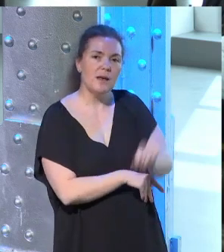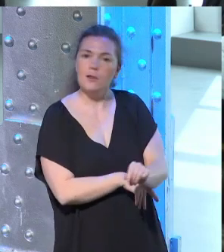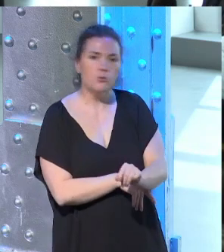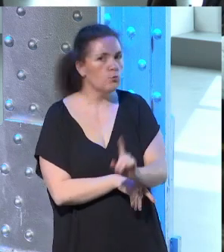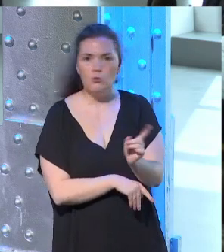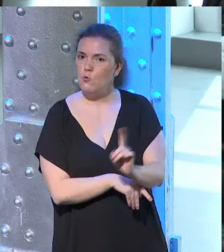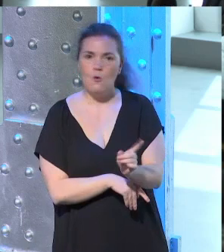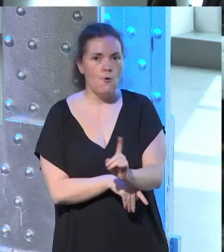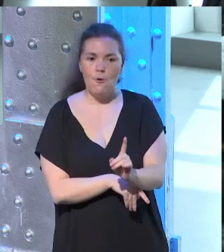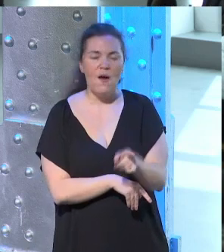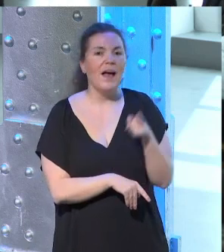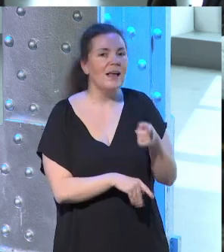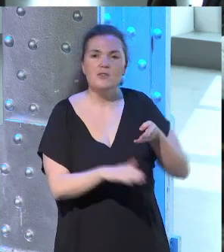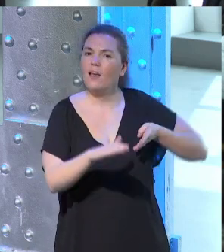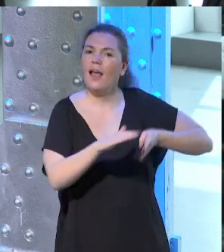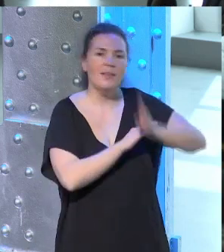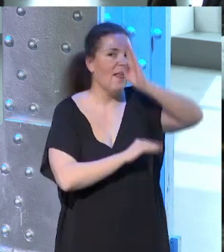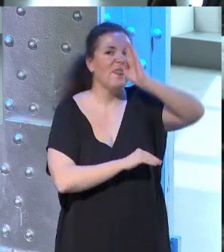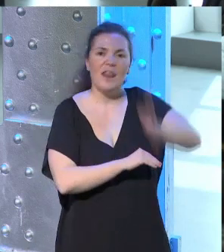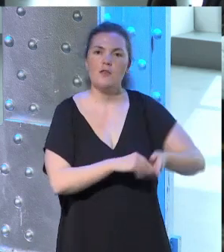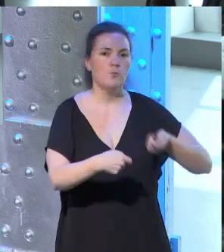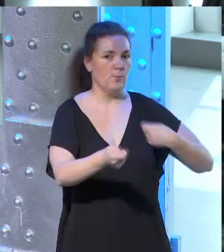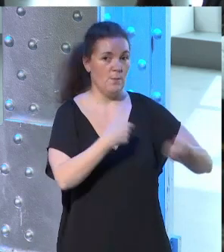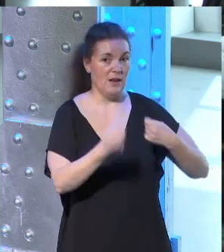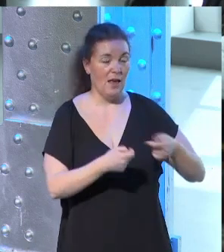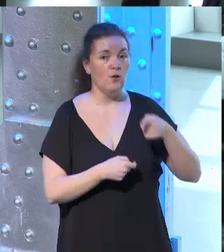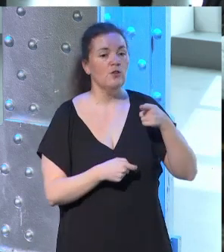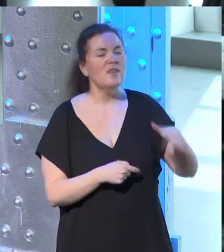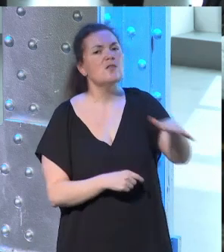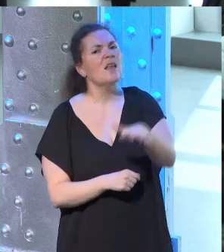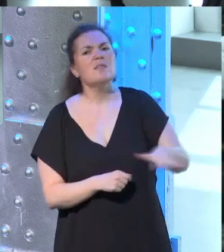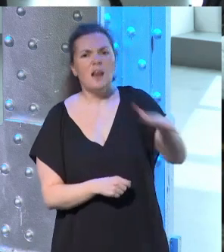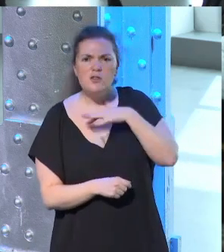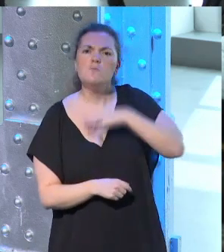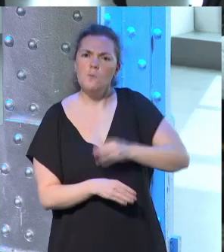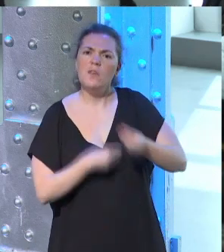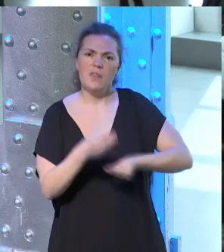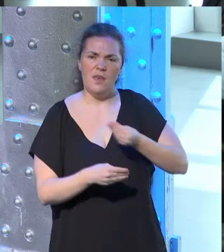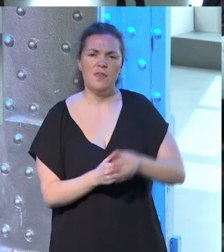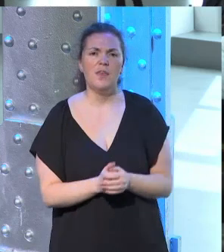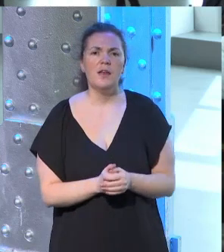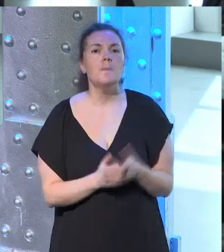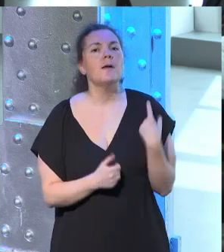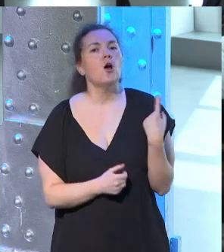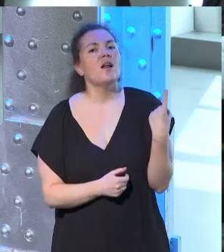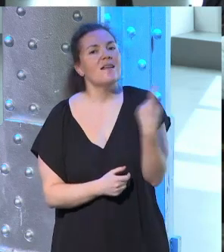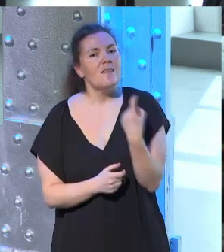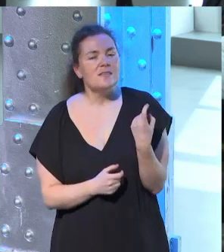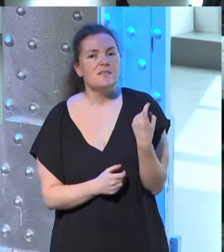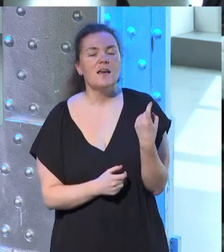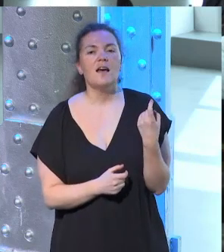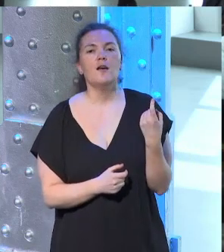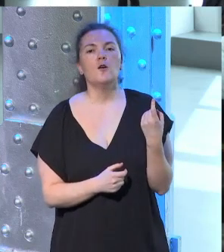que van a entrar por mercado las renovables y, por lo tanto, ese escenario es factible. Eso sí, lo que pongo abajo, requiere de